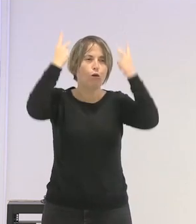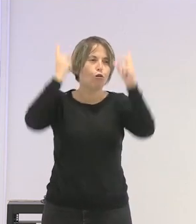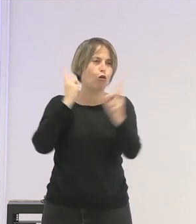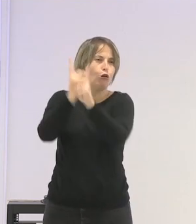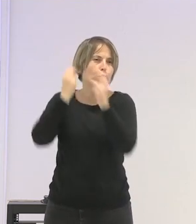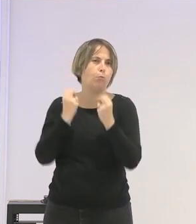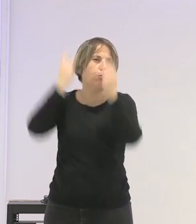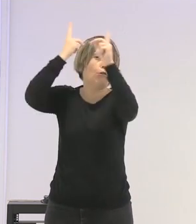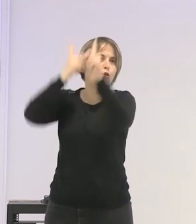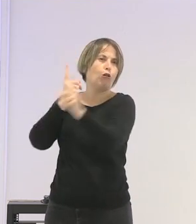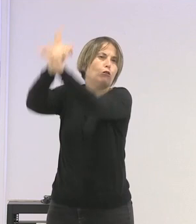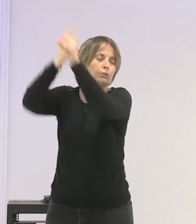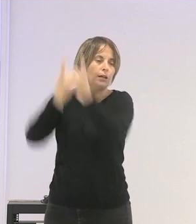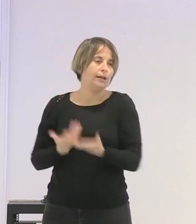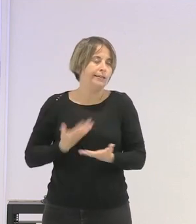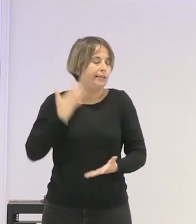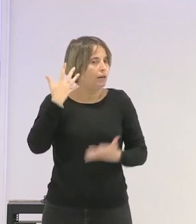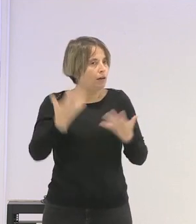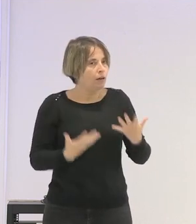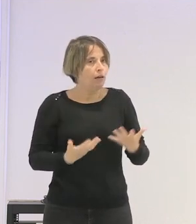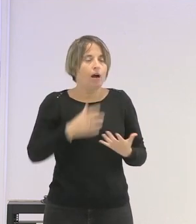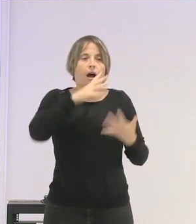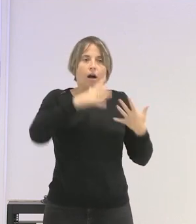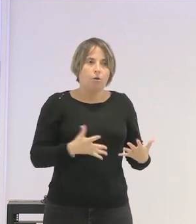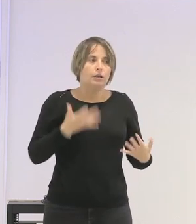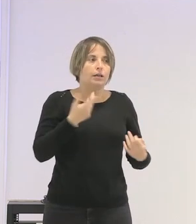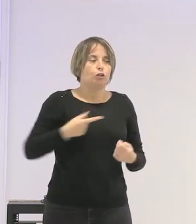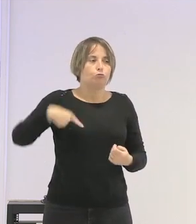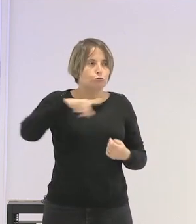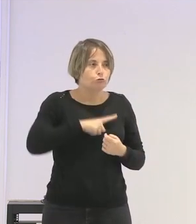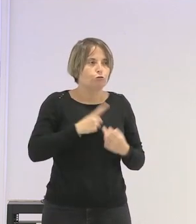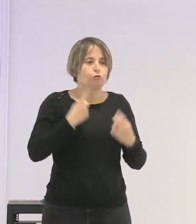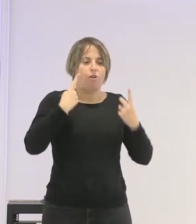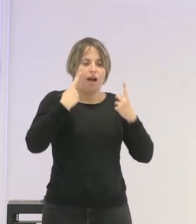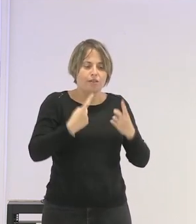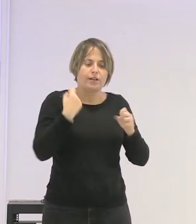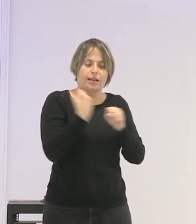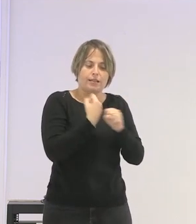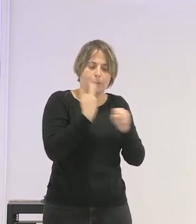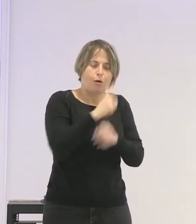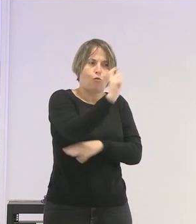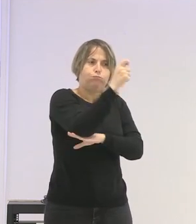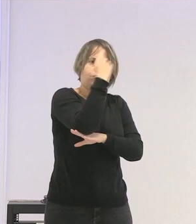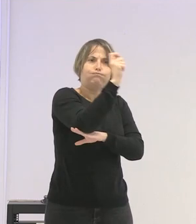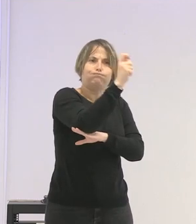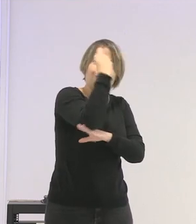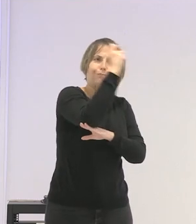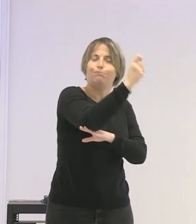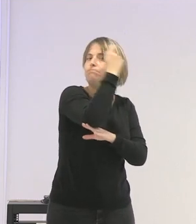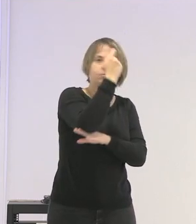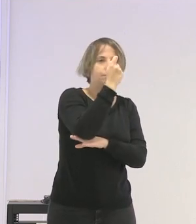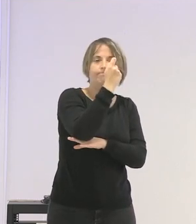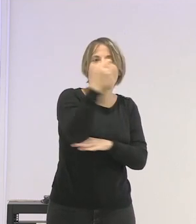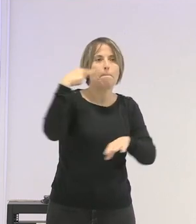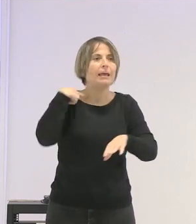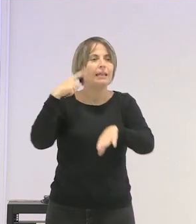hacen, o sea, estamos en una posición que necesitamos seguir consiguiendo conquistas y entonces no puede ser que